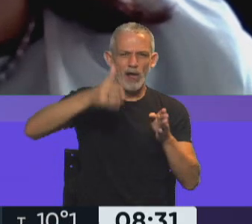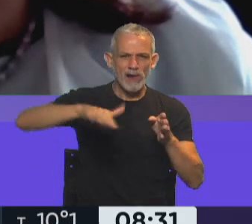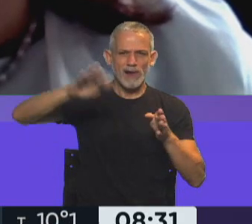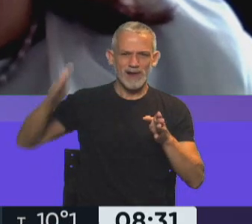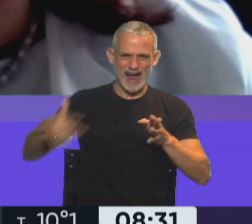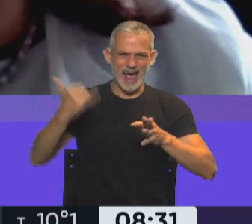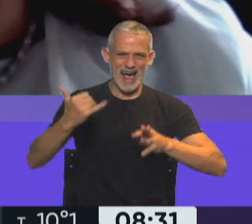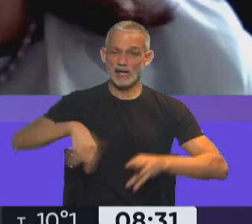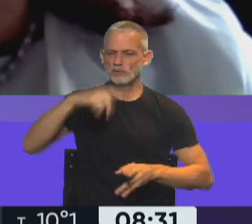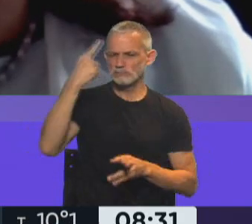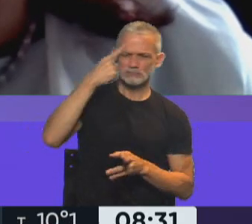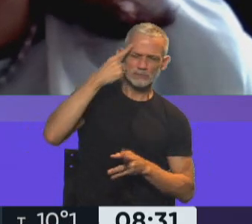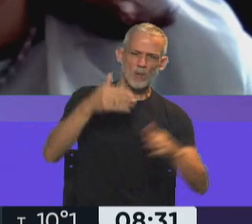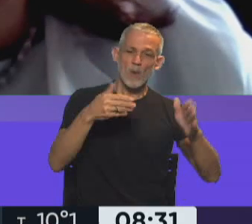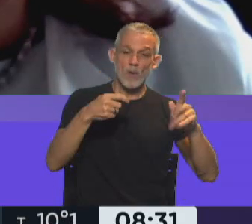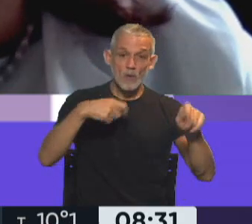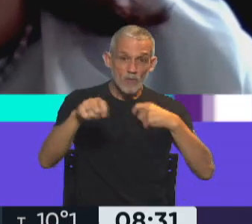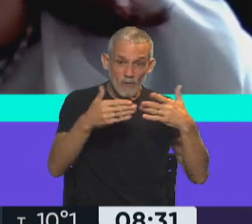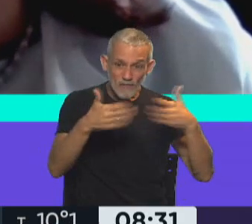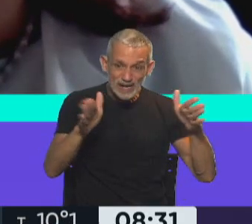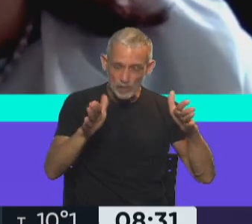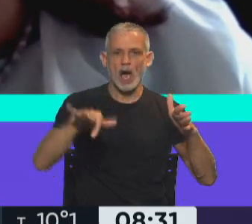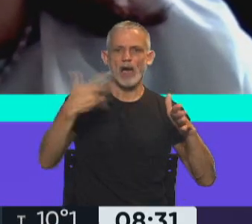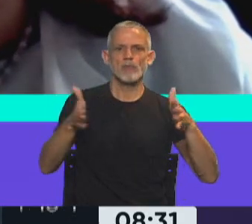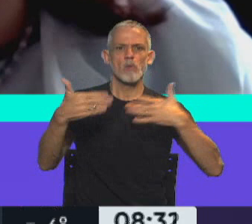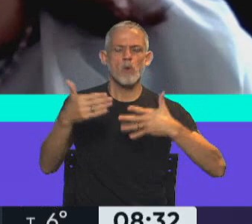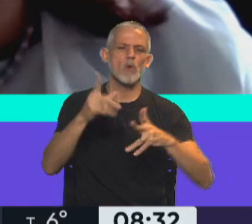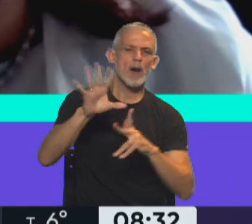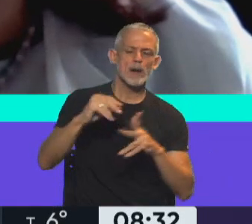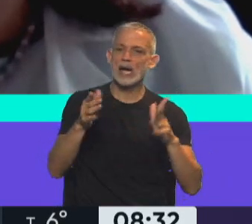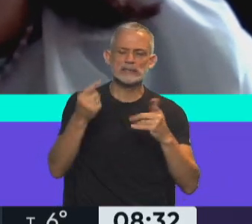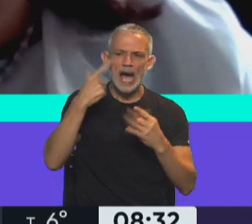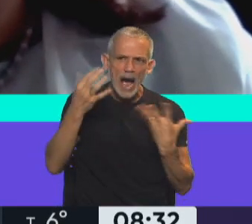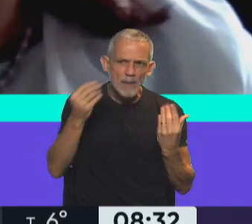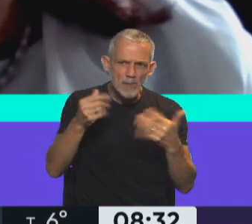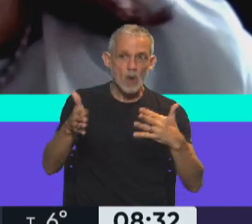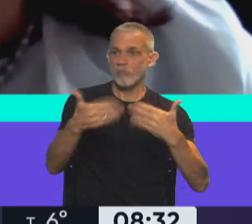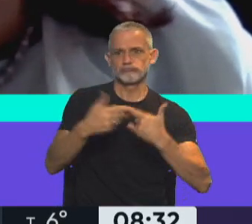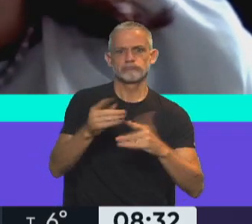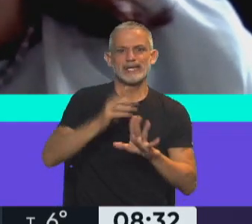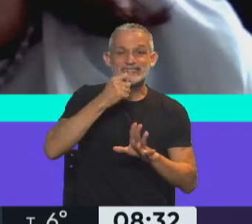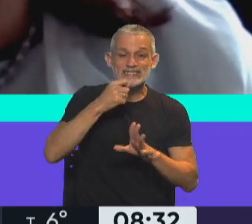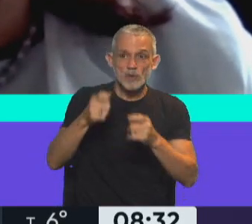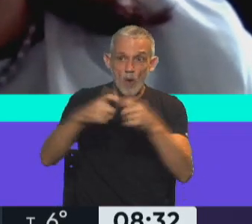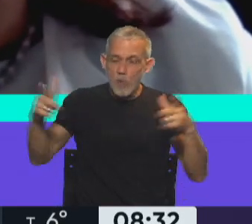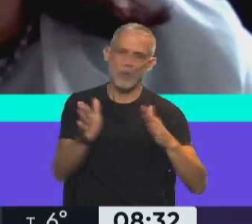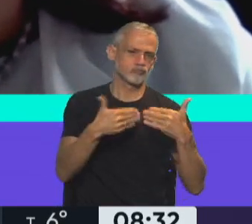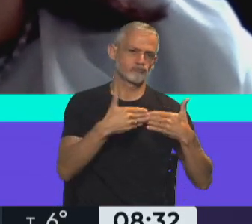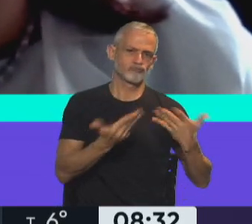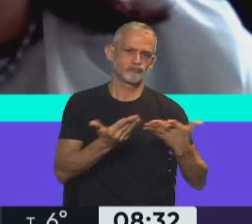uno tiene que aprender a flexibilizar, pero también con cierta rapidez ir hacia atrás. Para poder